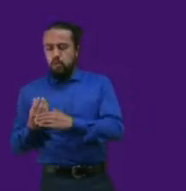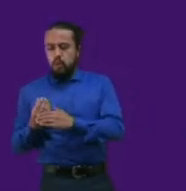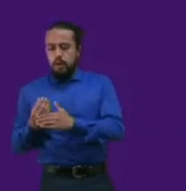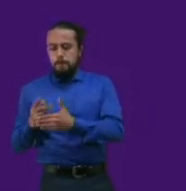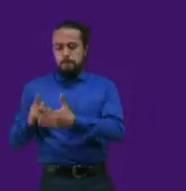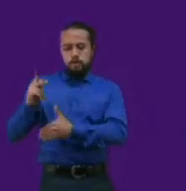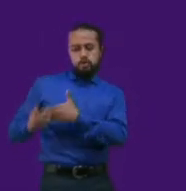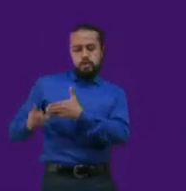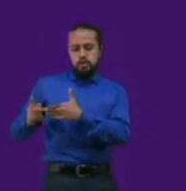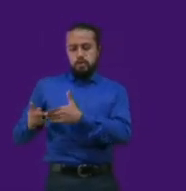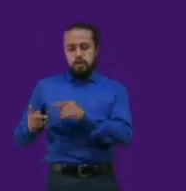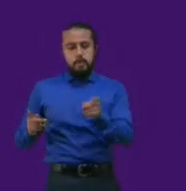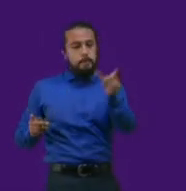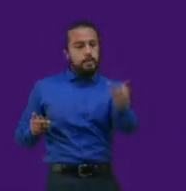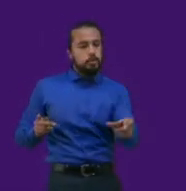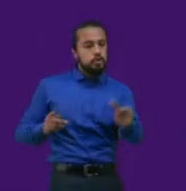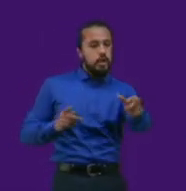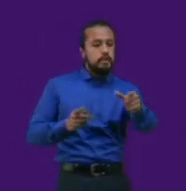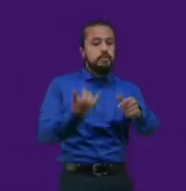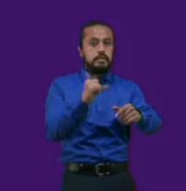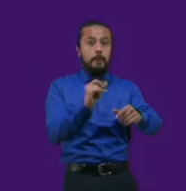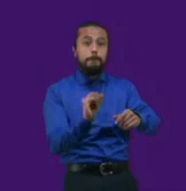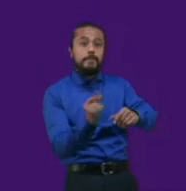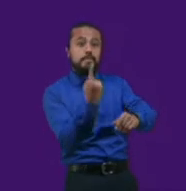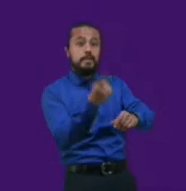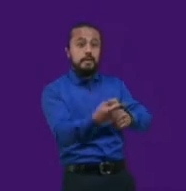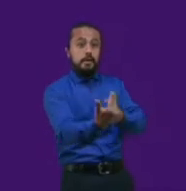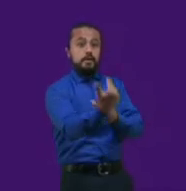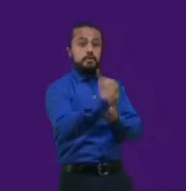cliente que tenía que empezar a operar.